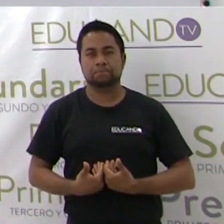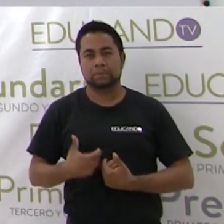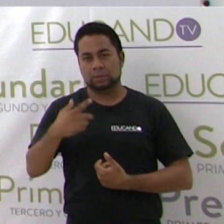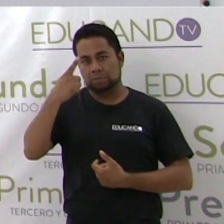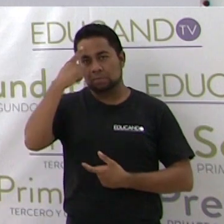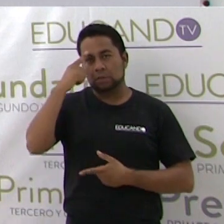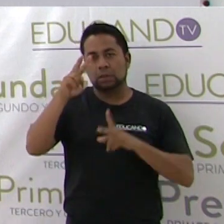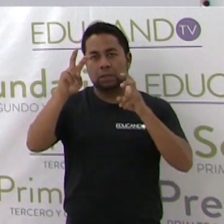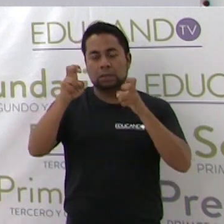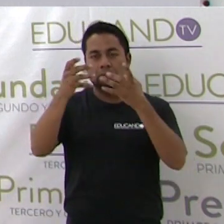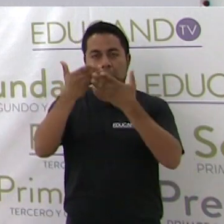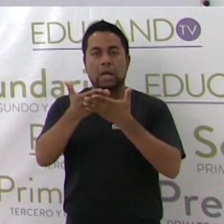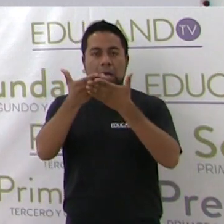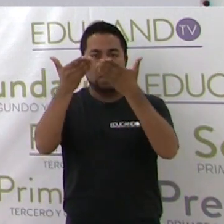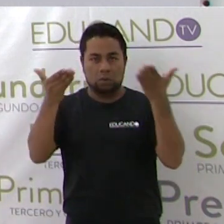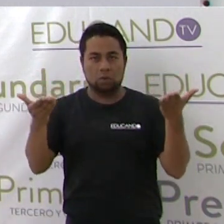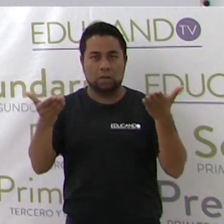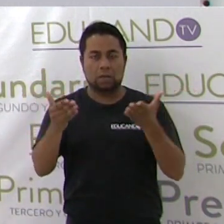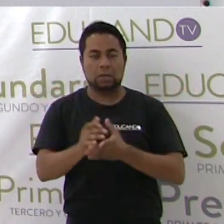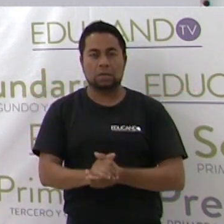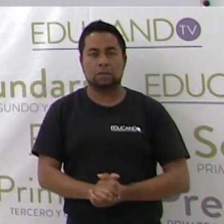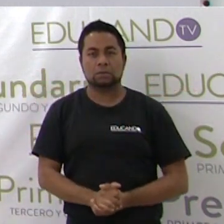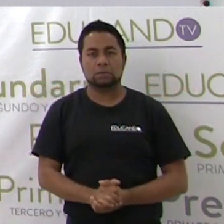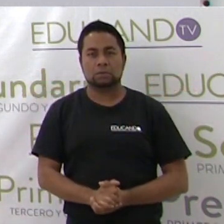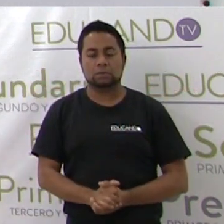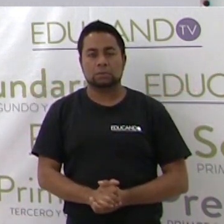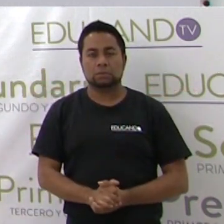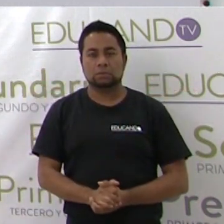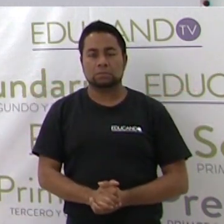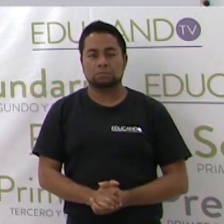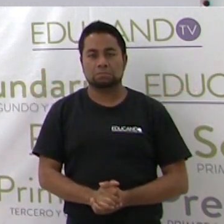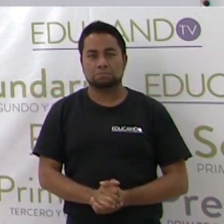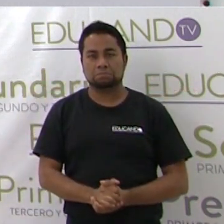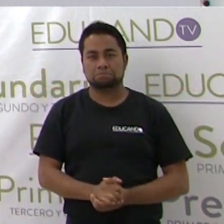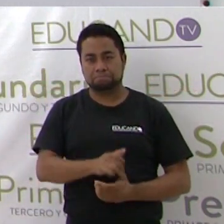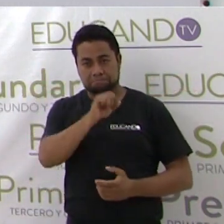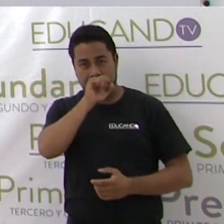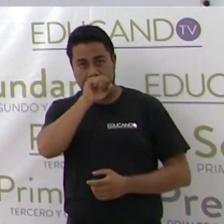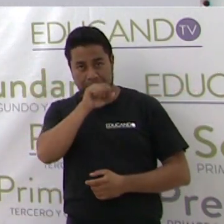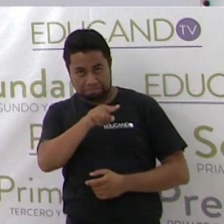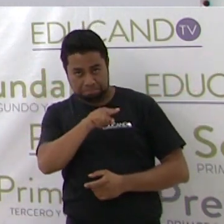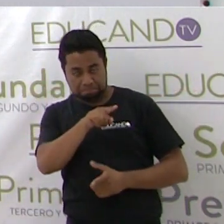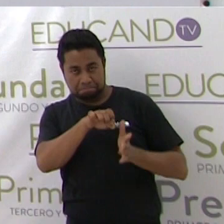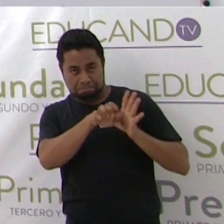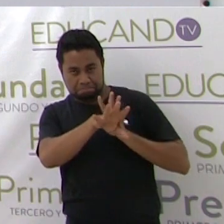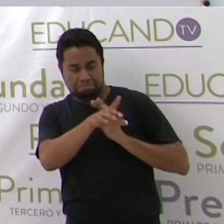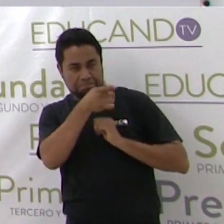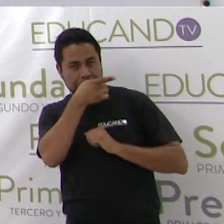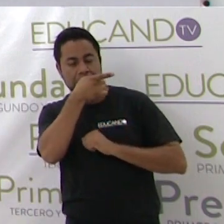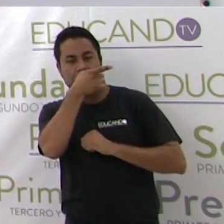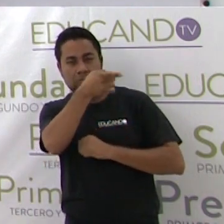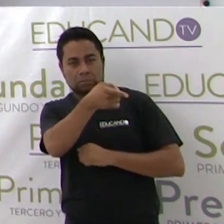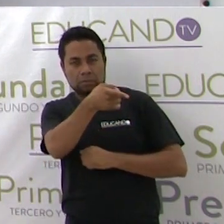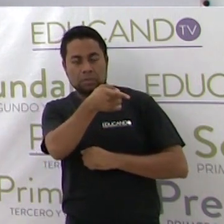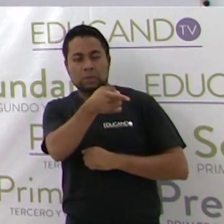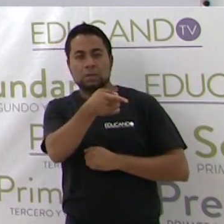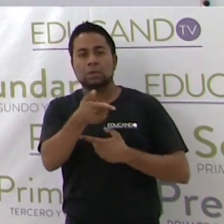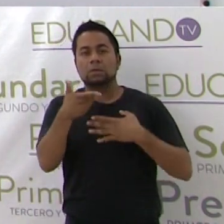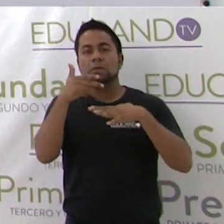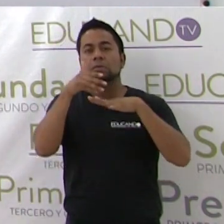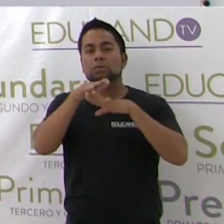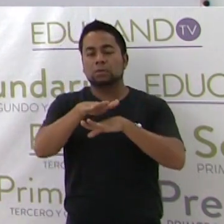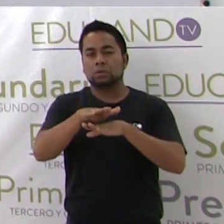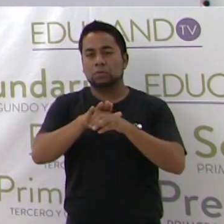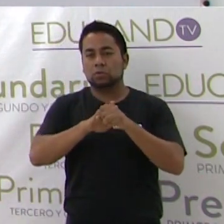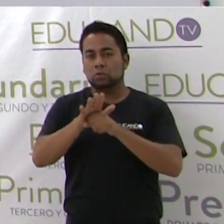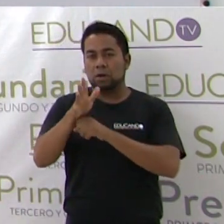hoy, bien, y hacemos una referencia de lo que